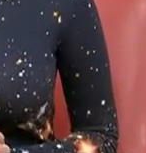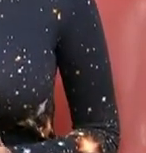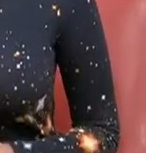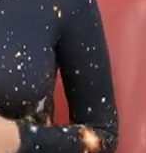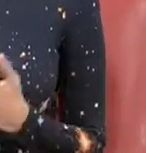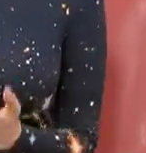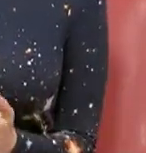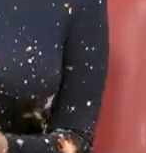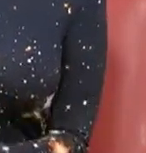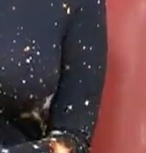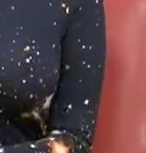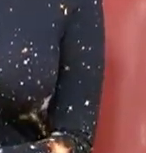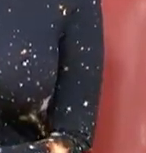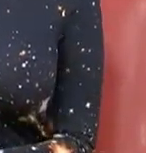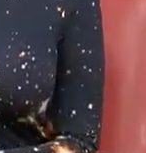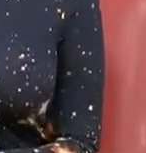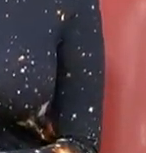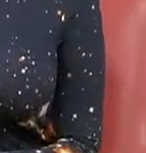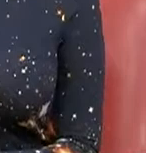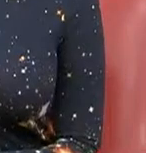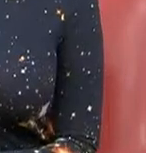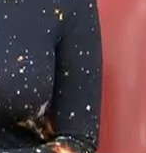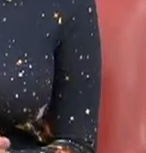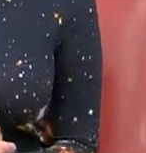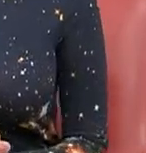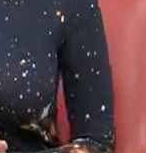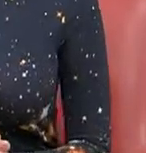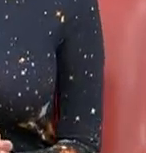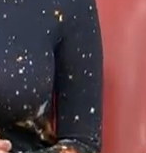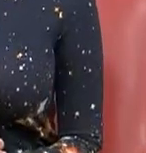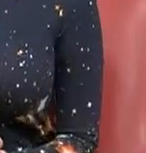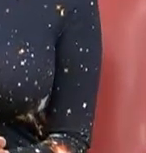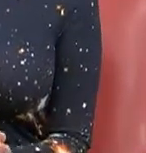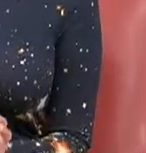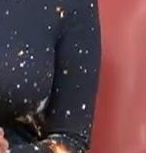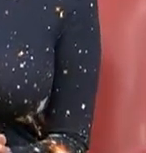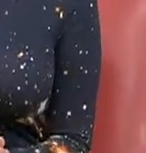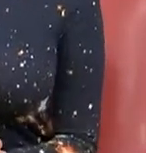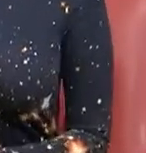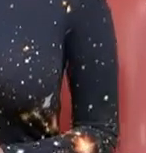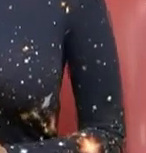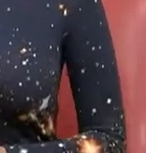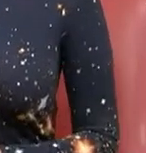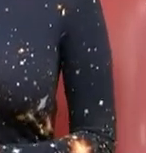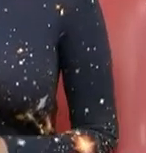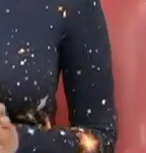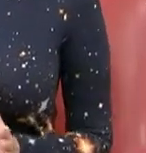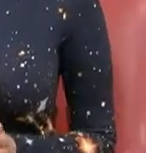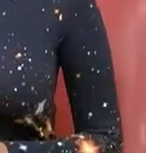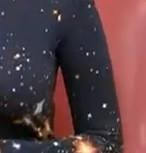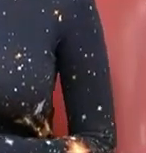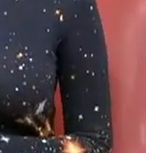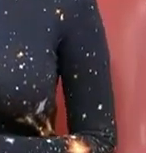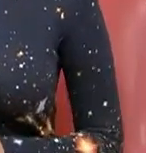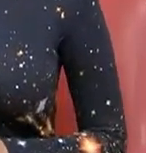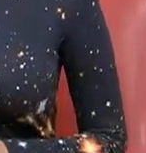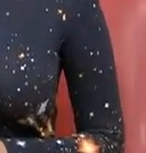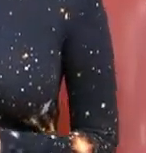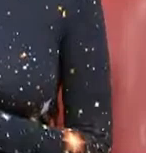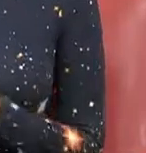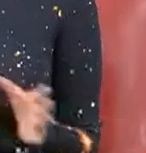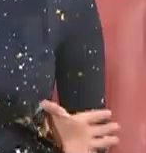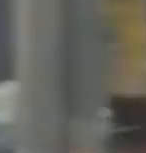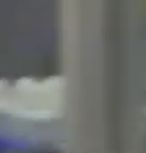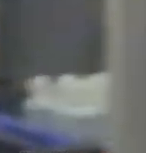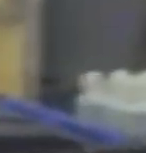ese mundo. Ya habíamos hablado aquí en México al Día sobre la polémica en la que Google pues se metió debido a que